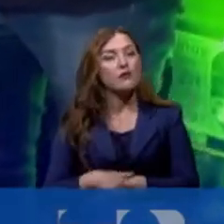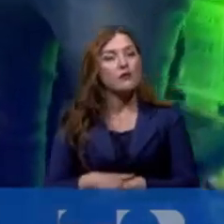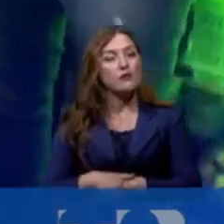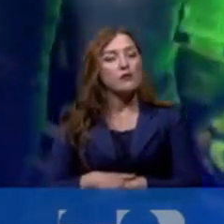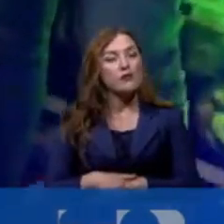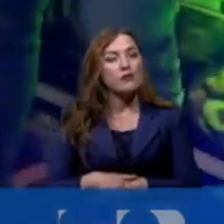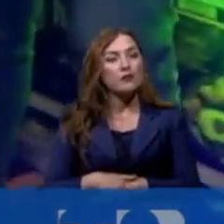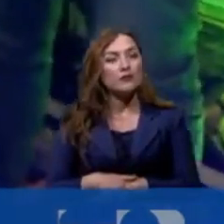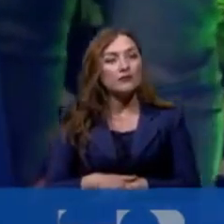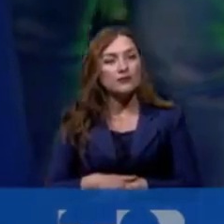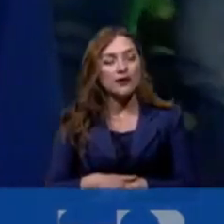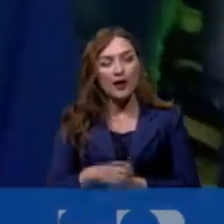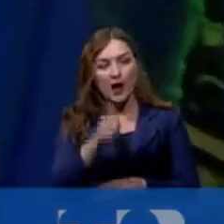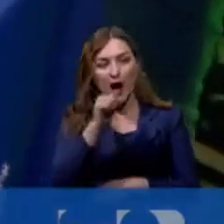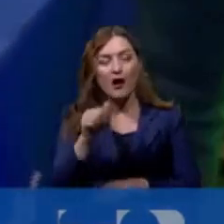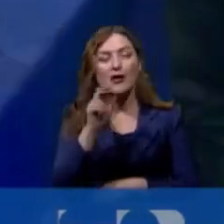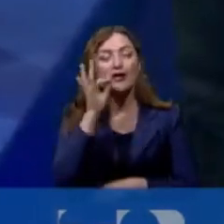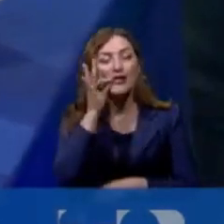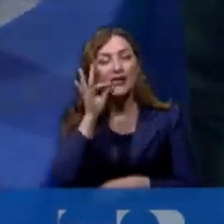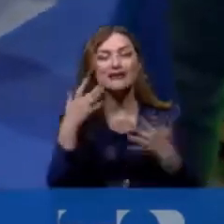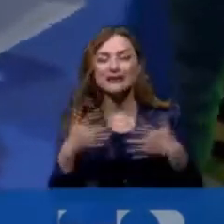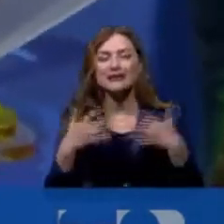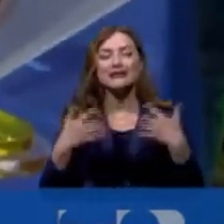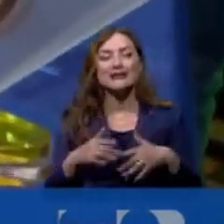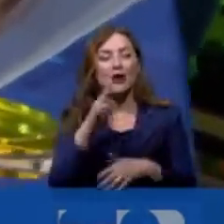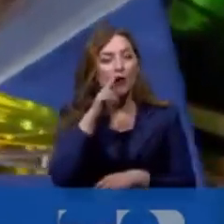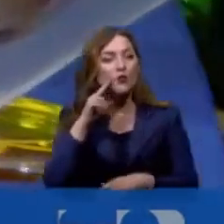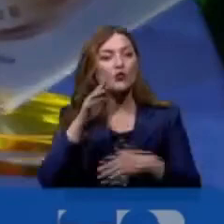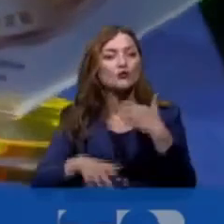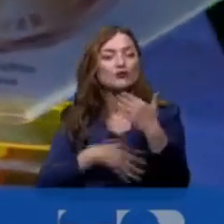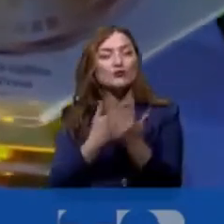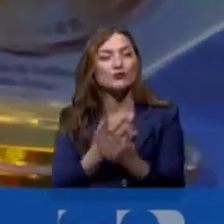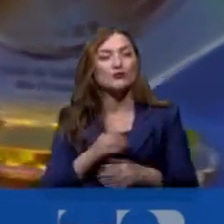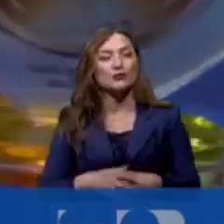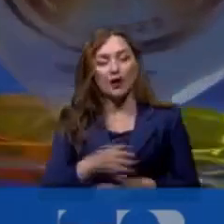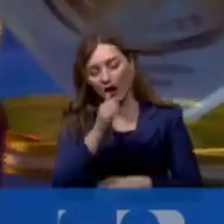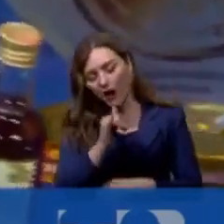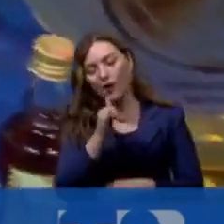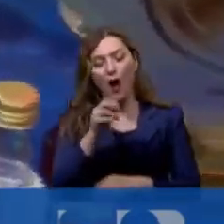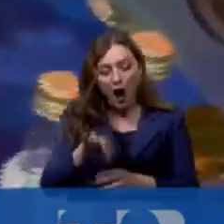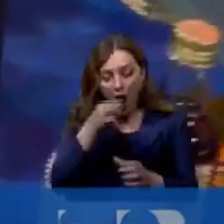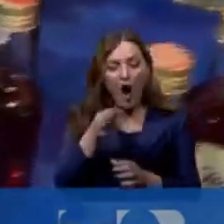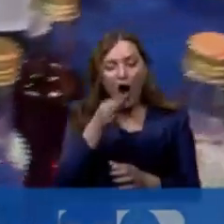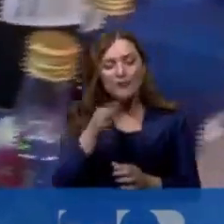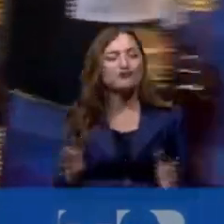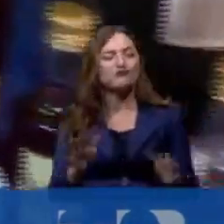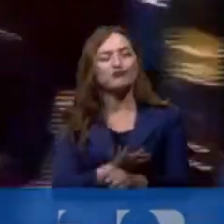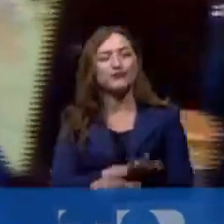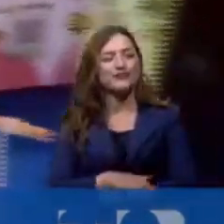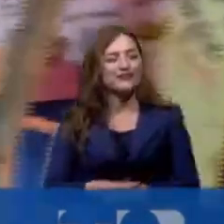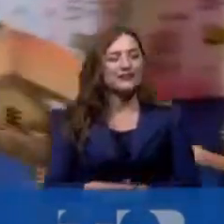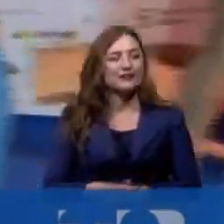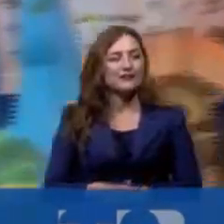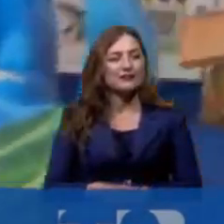hablar, ya vamos a hablar de eso, mi querido alcalde. Dulces para tomar hasta el cansancio y sobre todo...